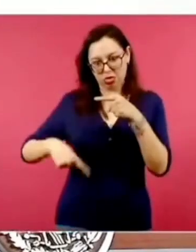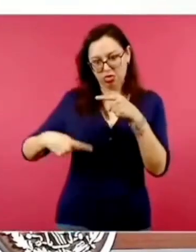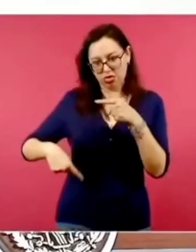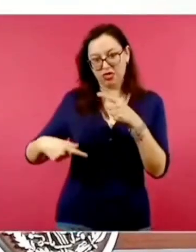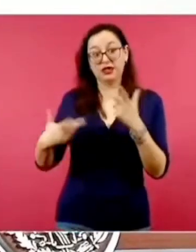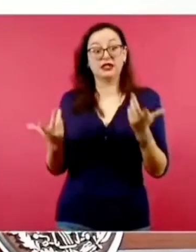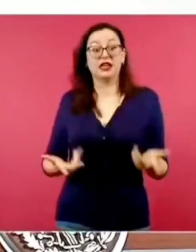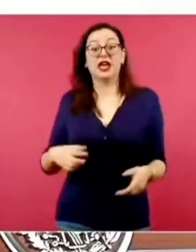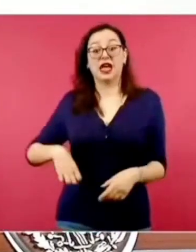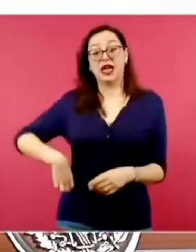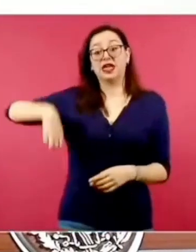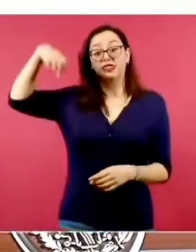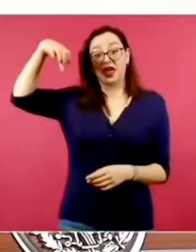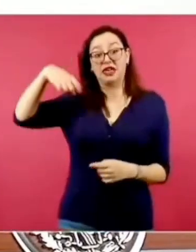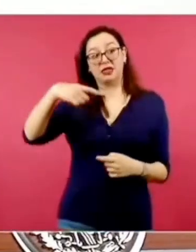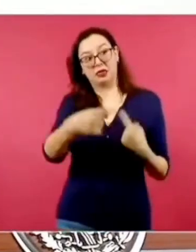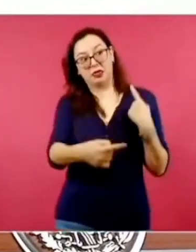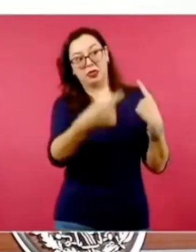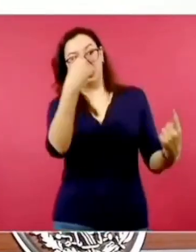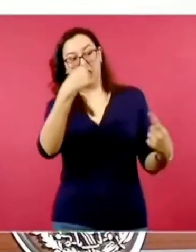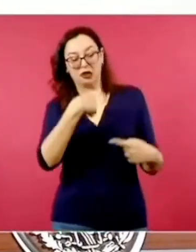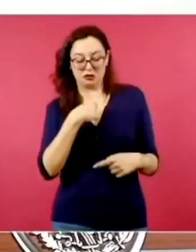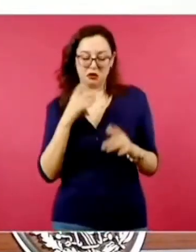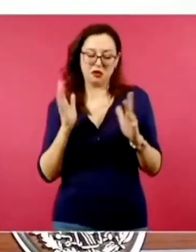la edad, ¿no?,